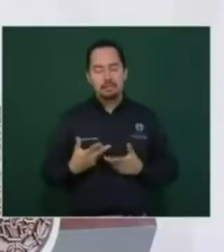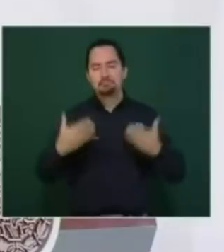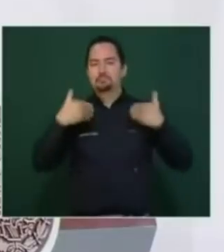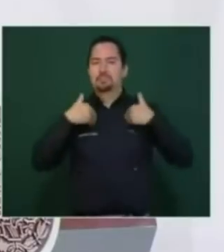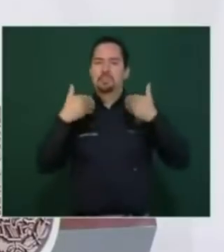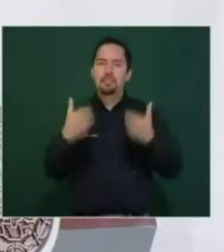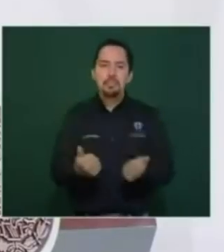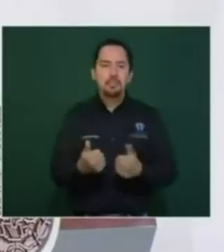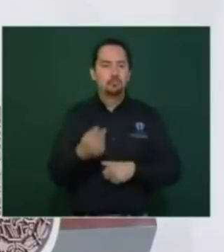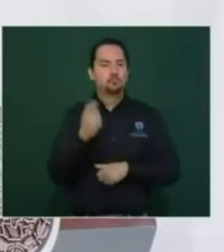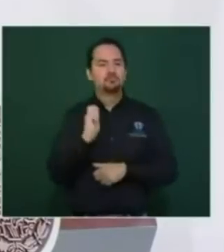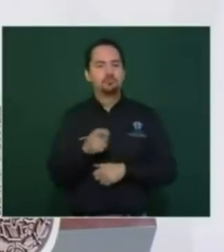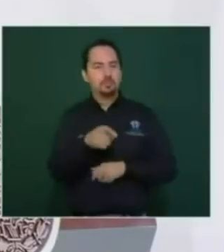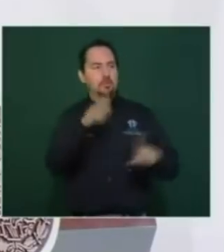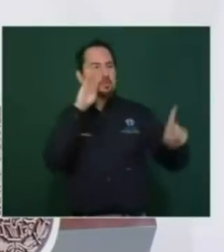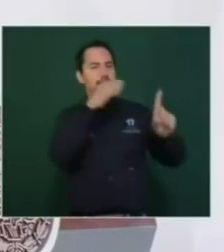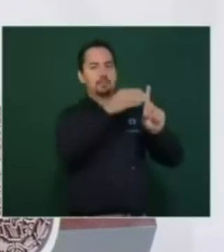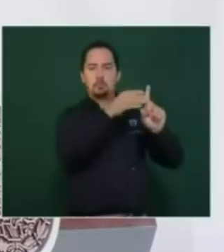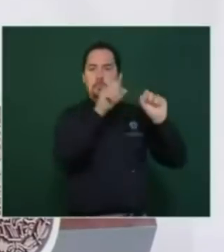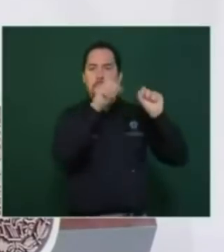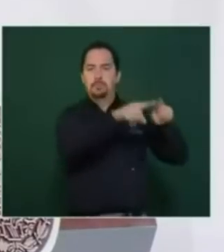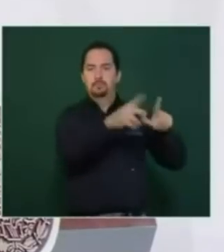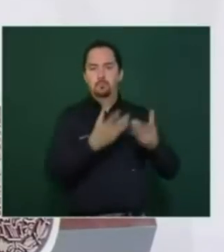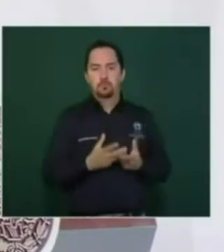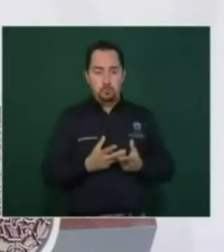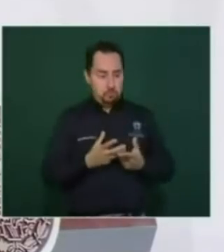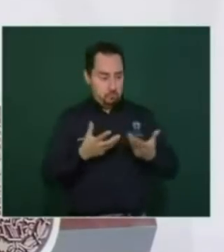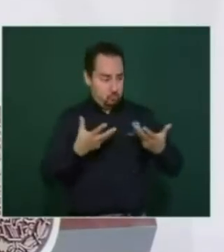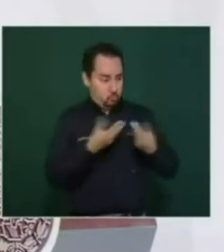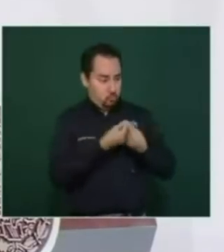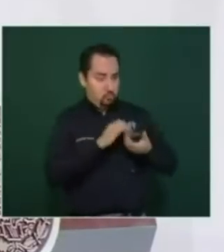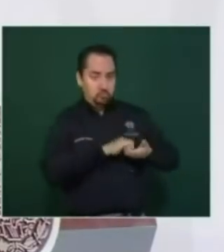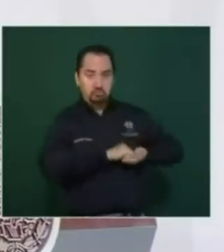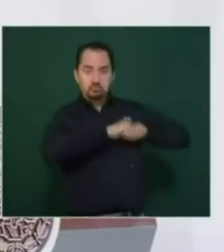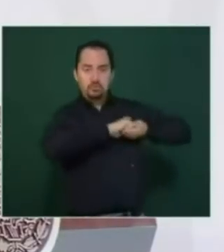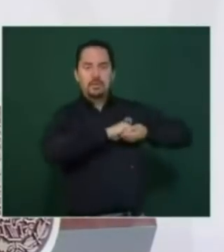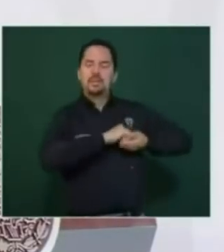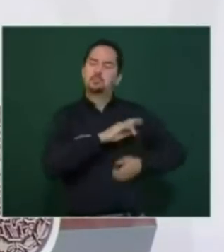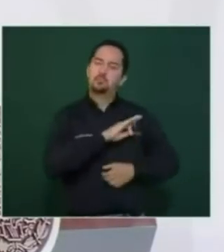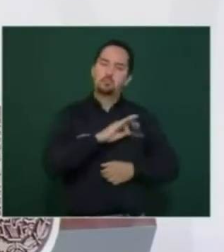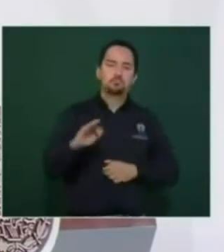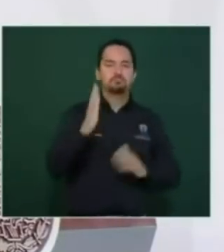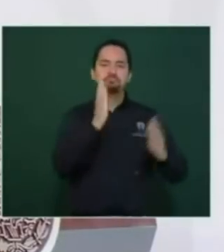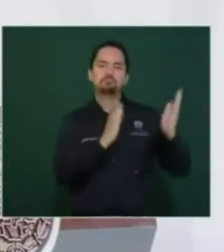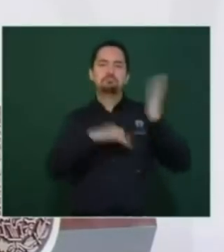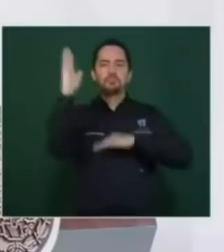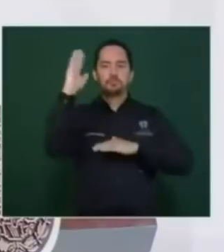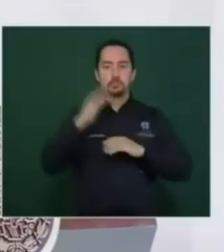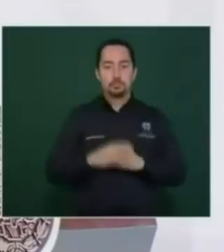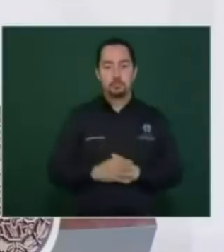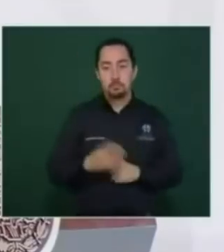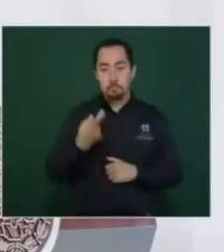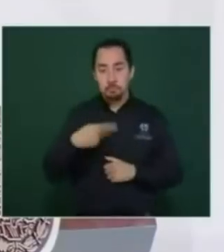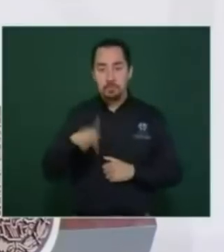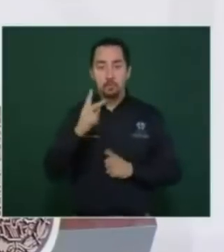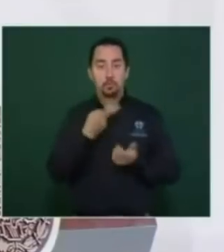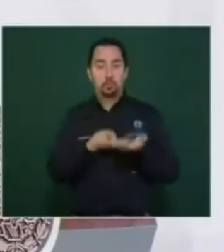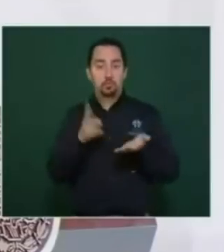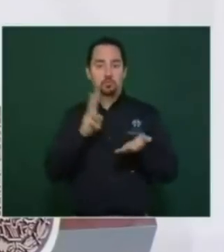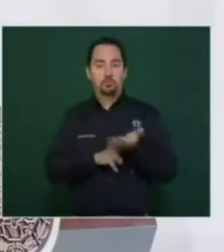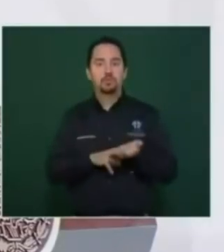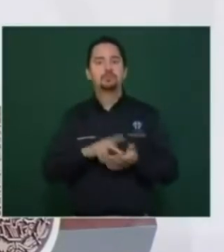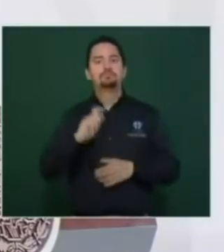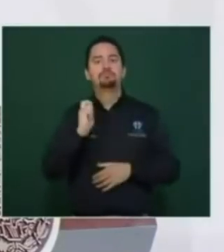una causa común y que si trabajamos juntos, triunfamos como nación, pero sobre todo, triunfamos